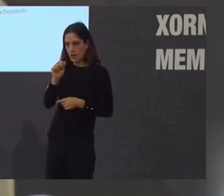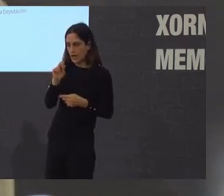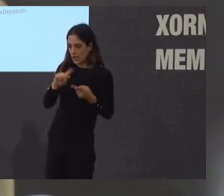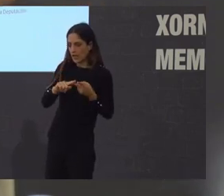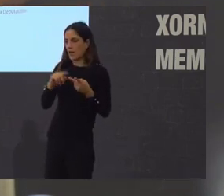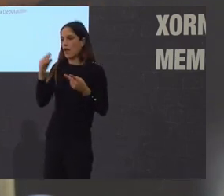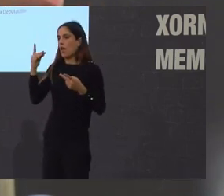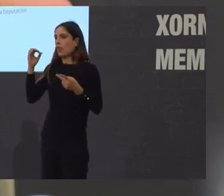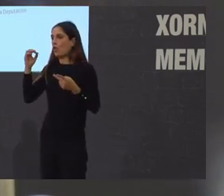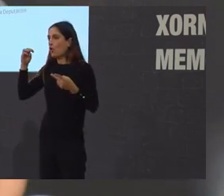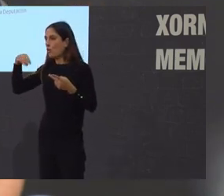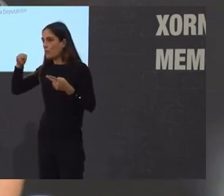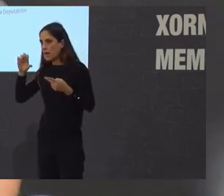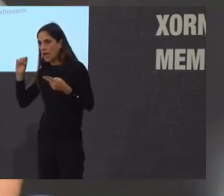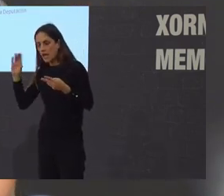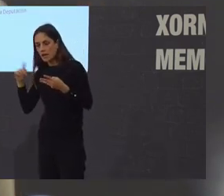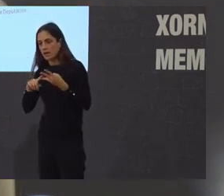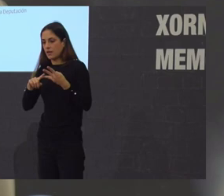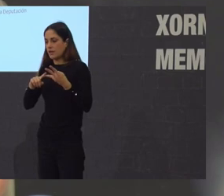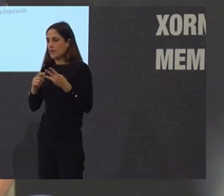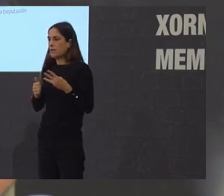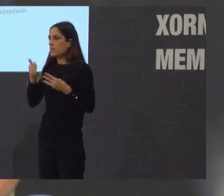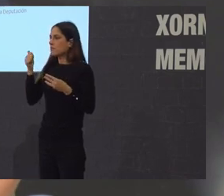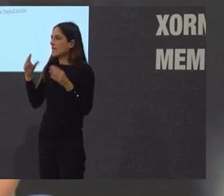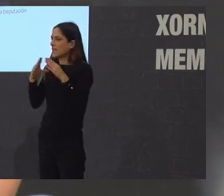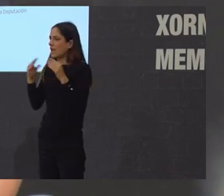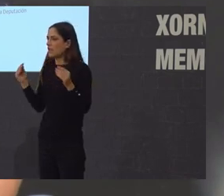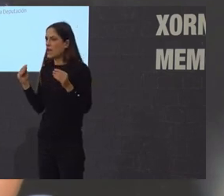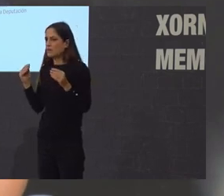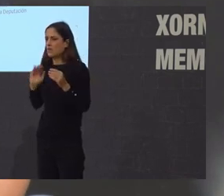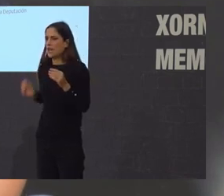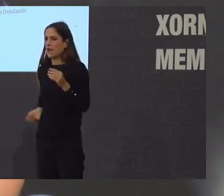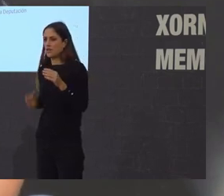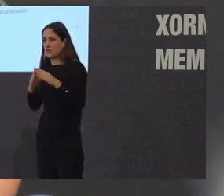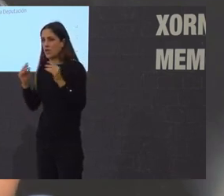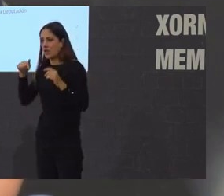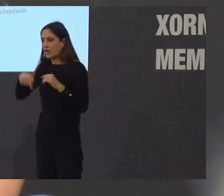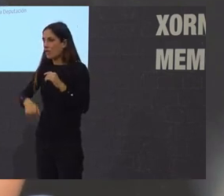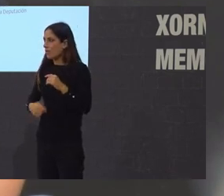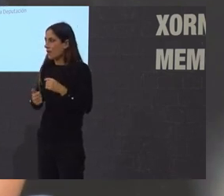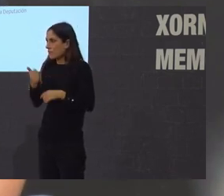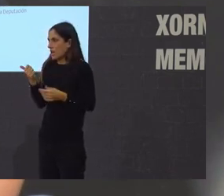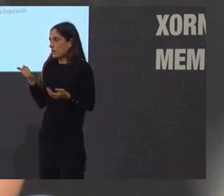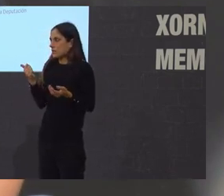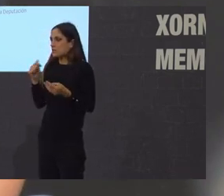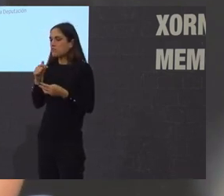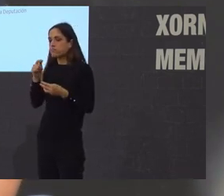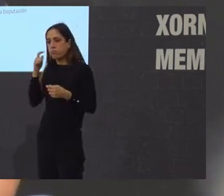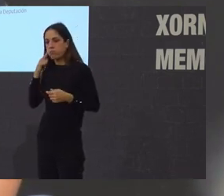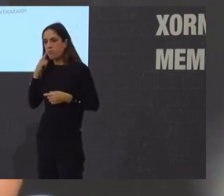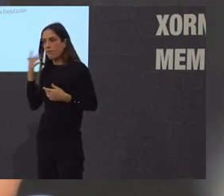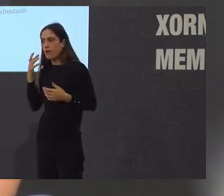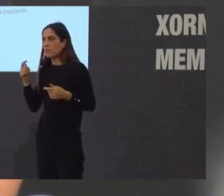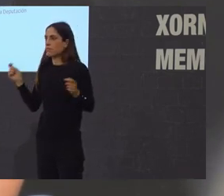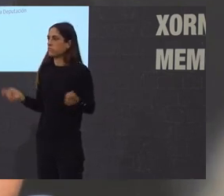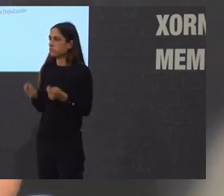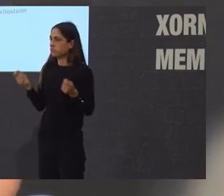los Domecq, sobre todo la burguesía andaluza. El caso de la burguesía andaluza es una cosa, los Entrecanales, los Domecq,